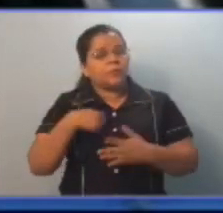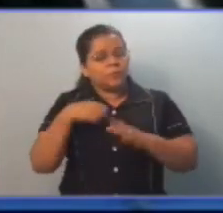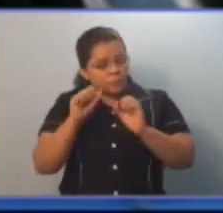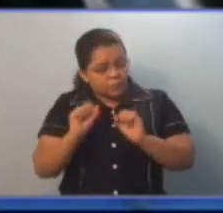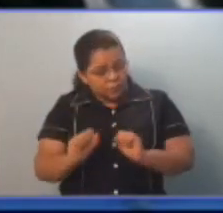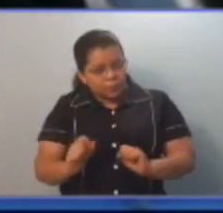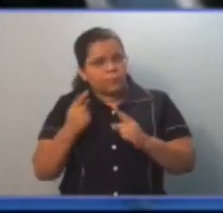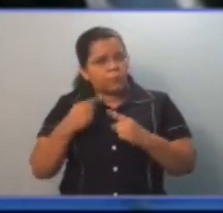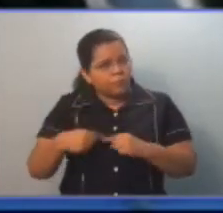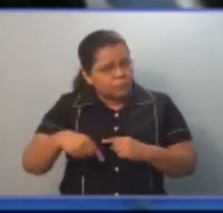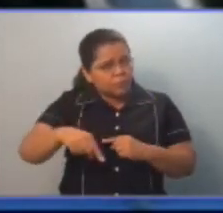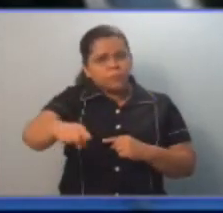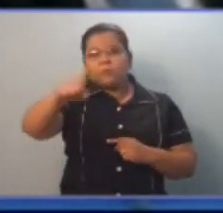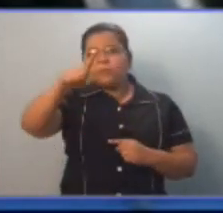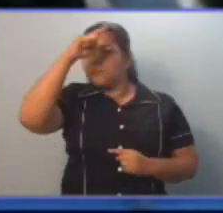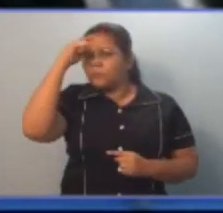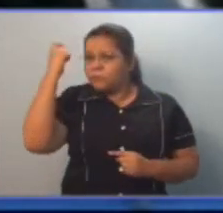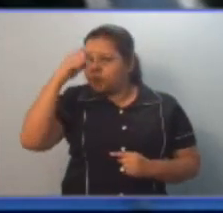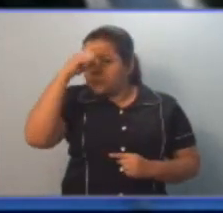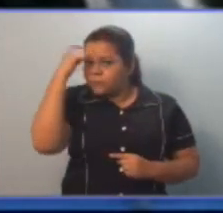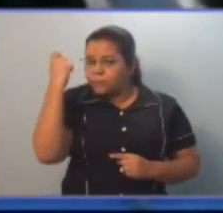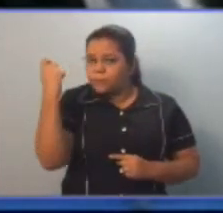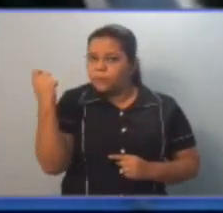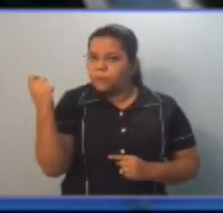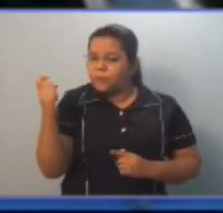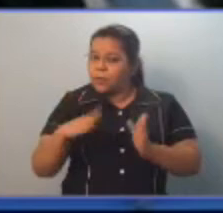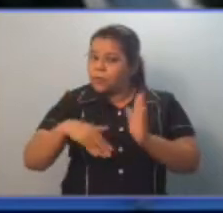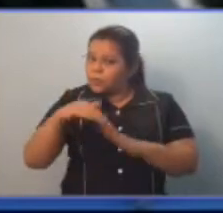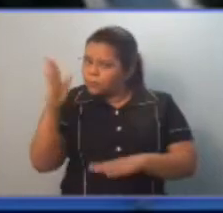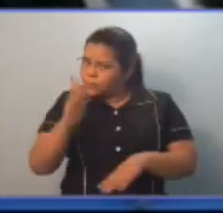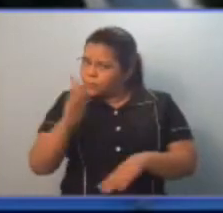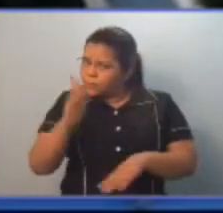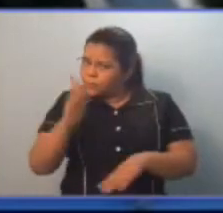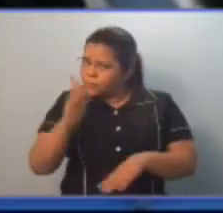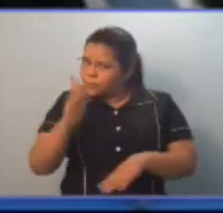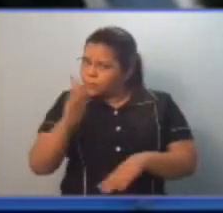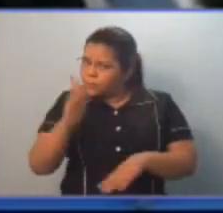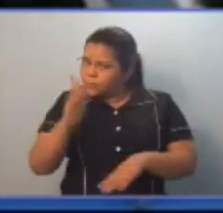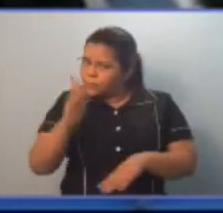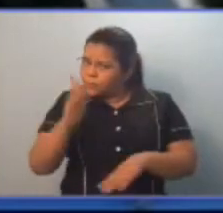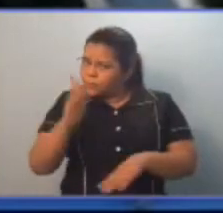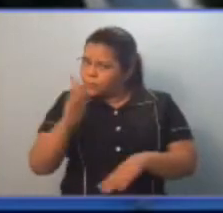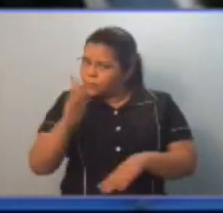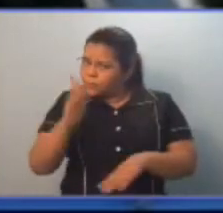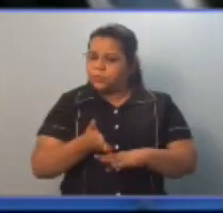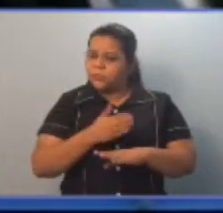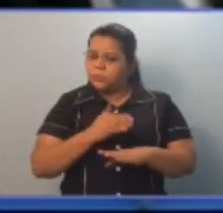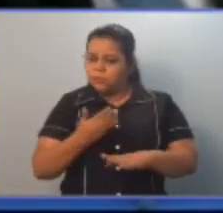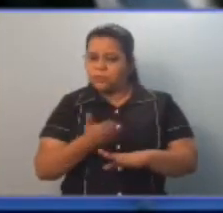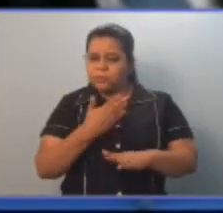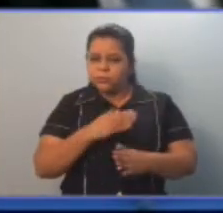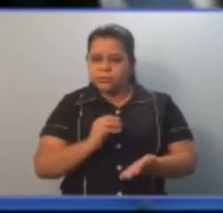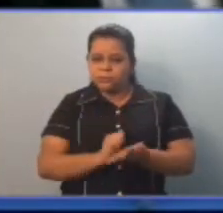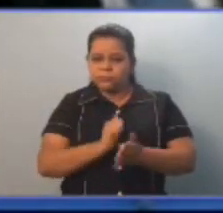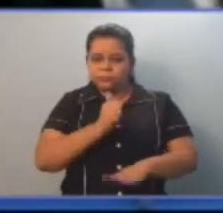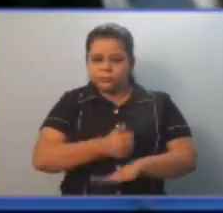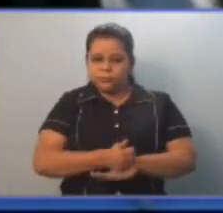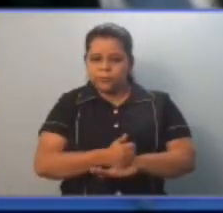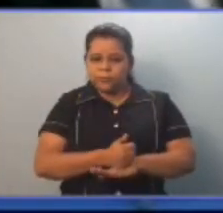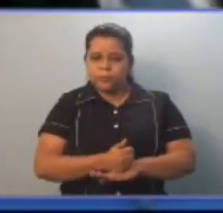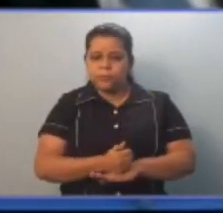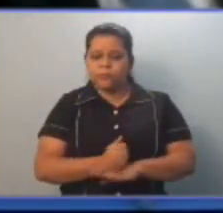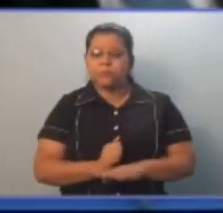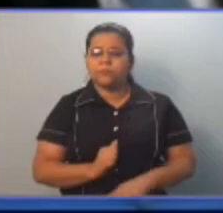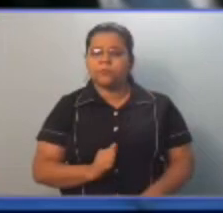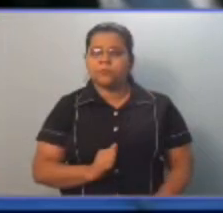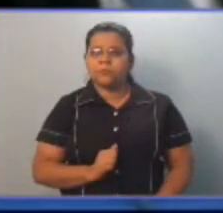continúo ejerciendo mi función más allá del tiempo que tengo estipulado para el que fui